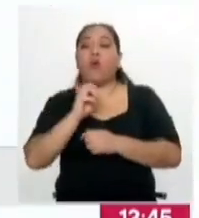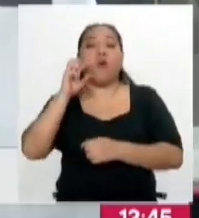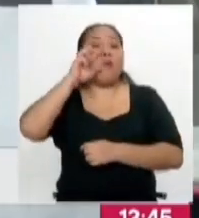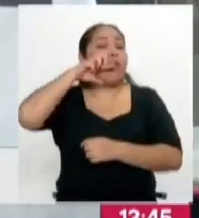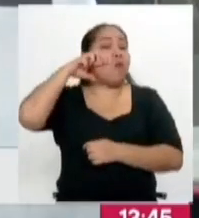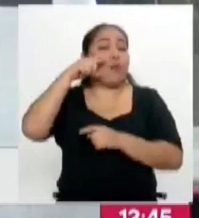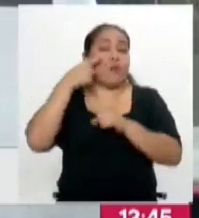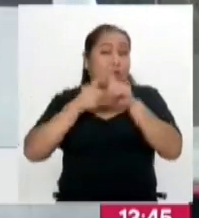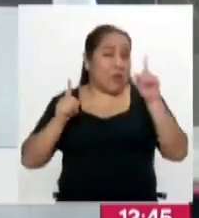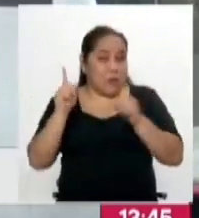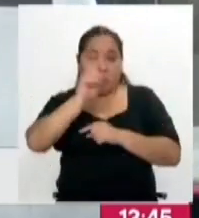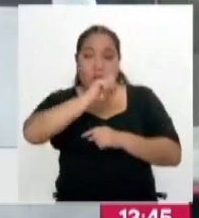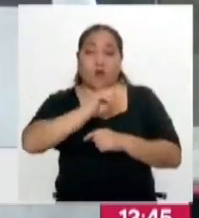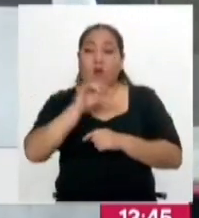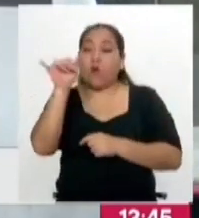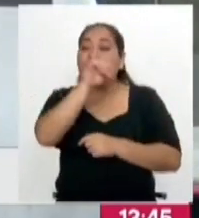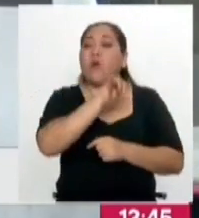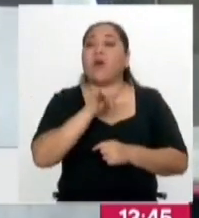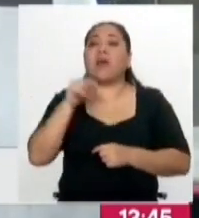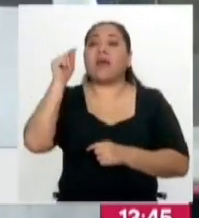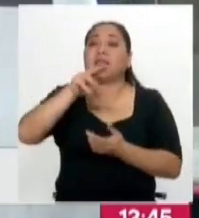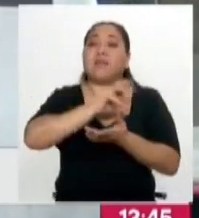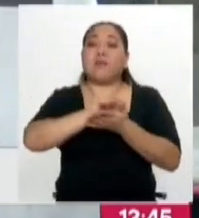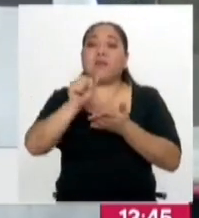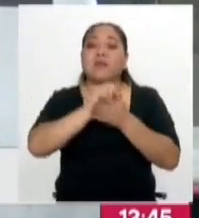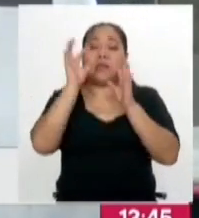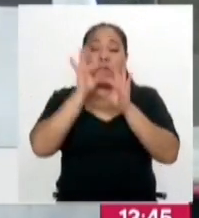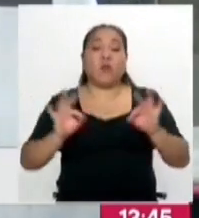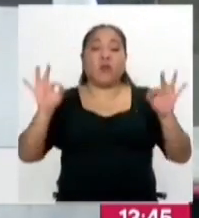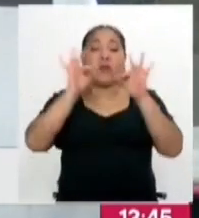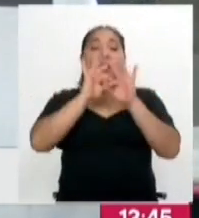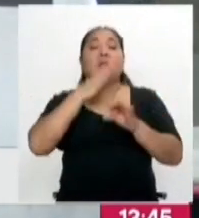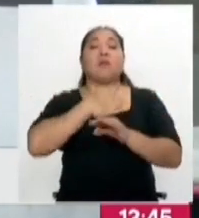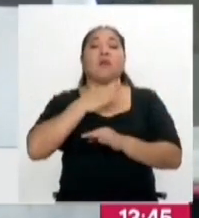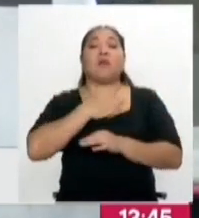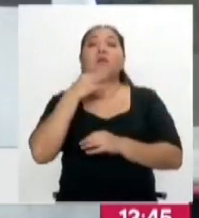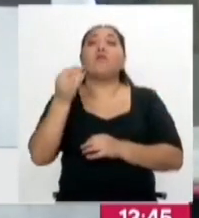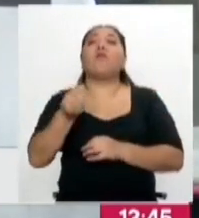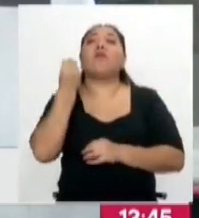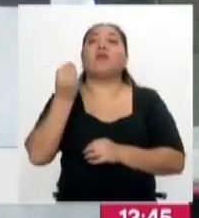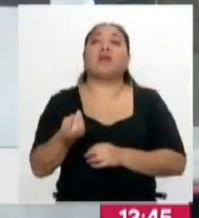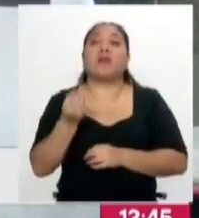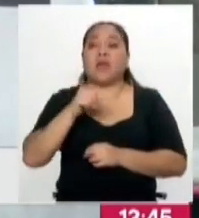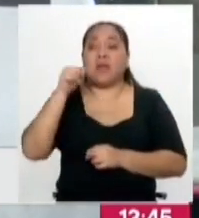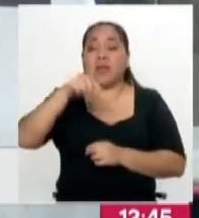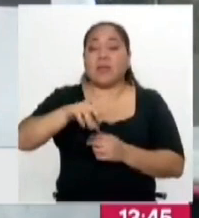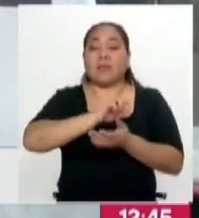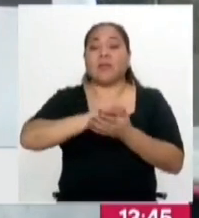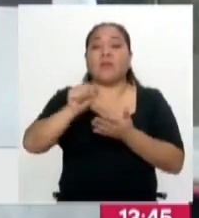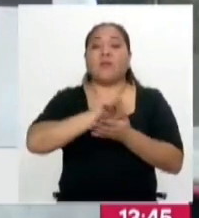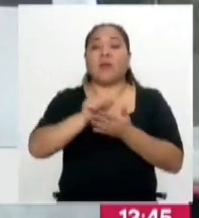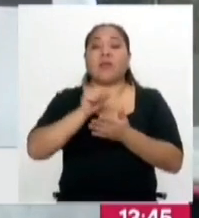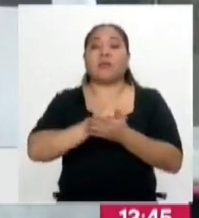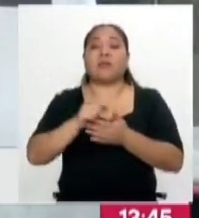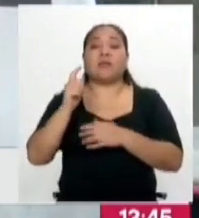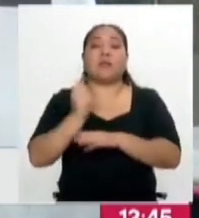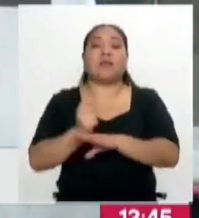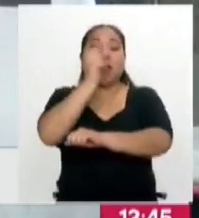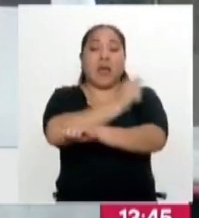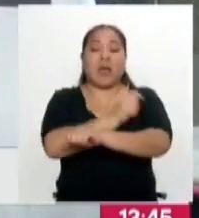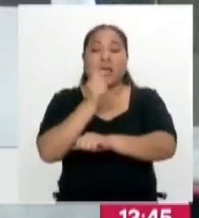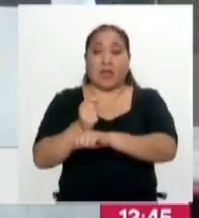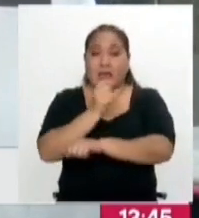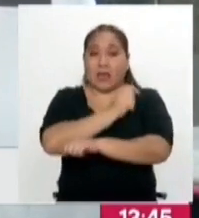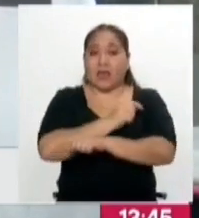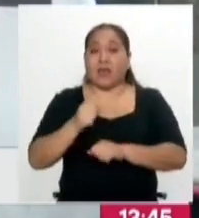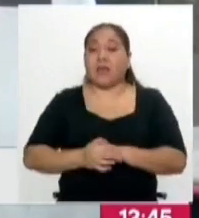Lima. Este mes para mí es sumamente significativo, porque en este mes, Tacna, la región